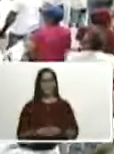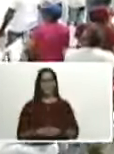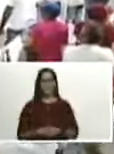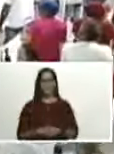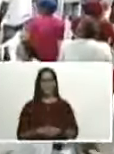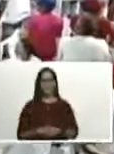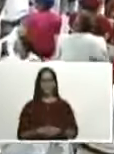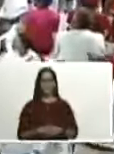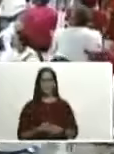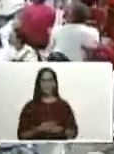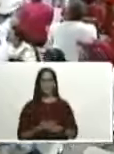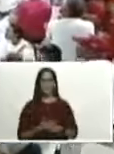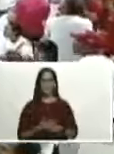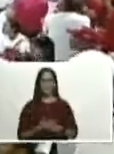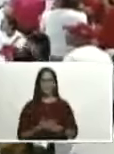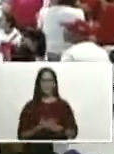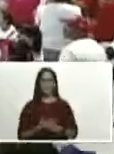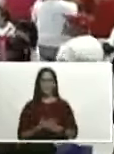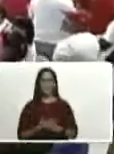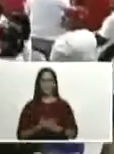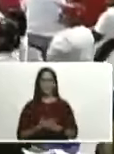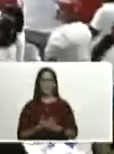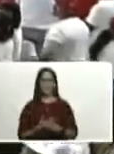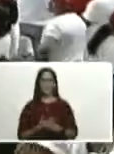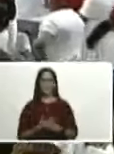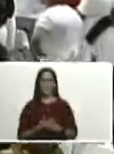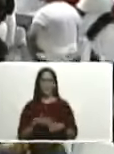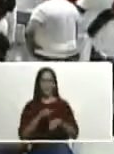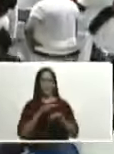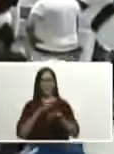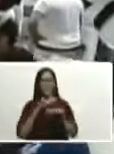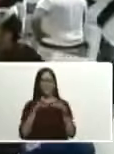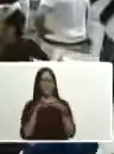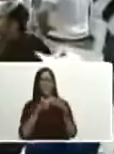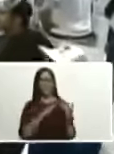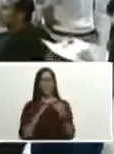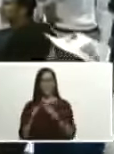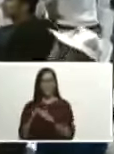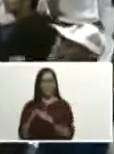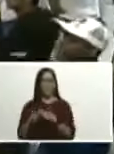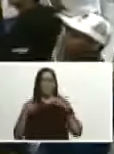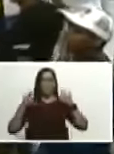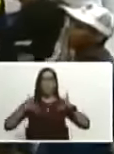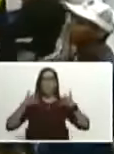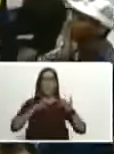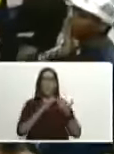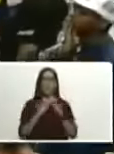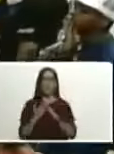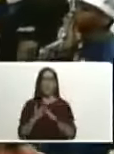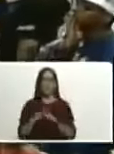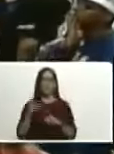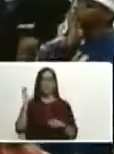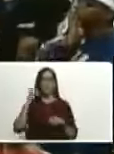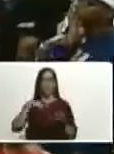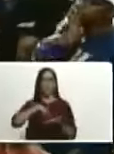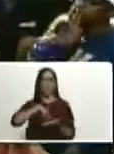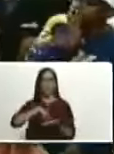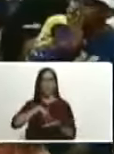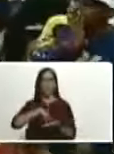Ministra, compañera, ella es comunera. Se formó en las comunas del estado Carabobo.